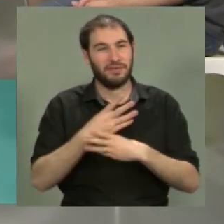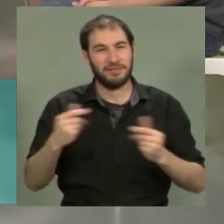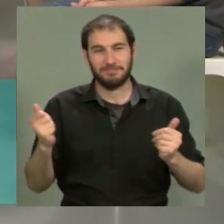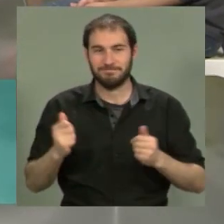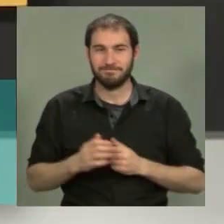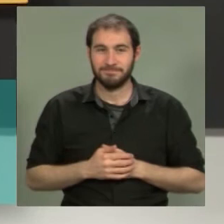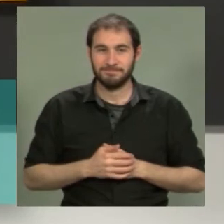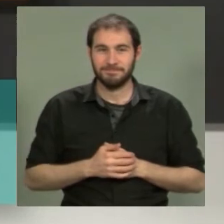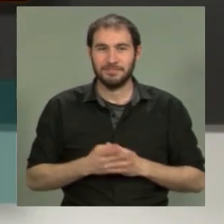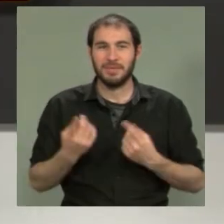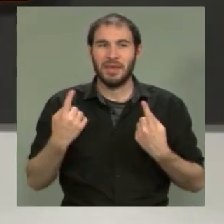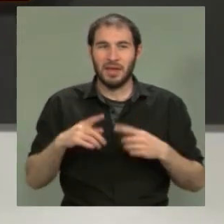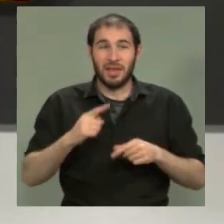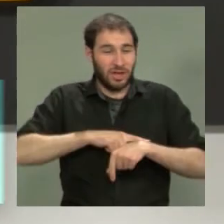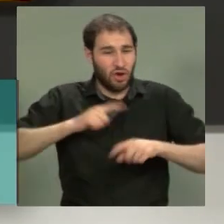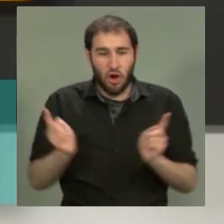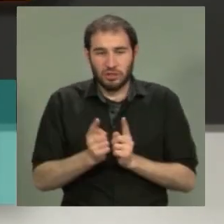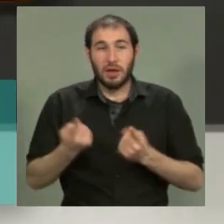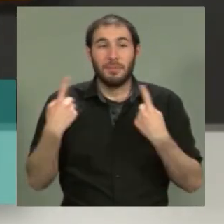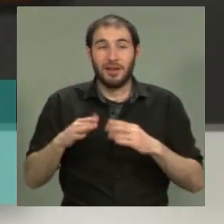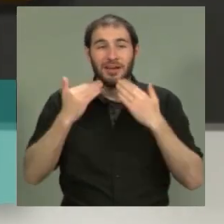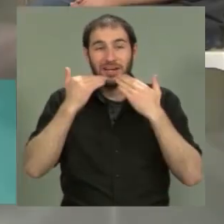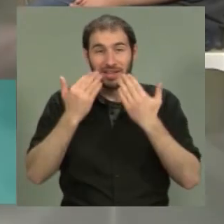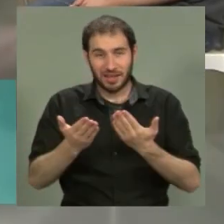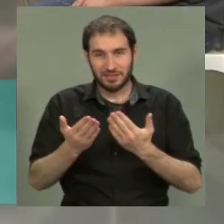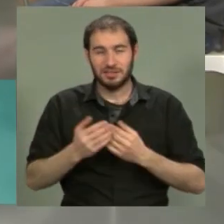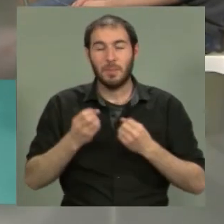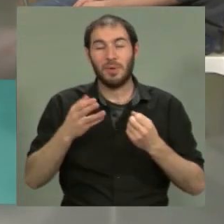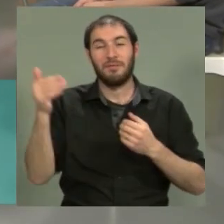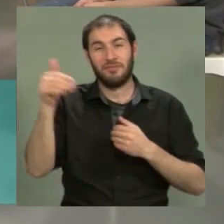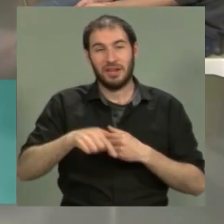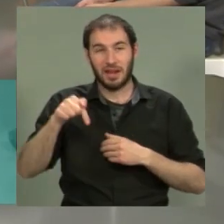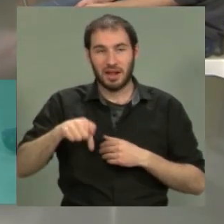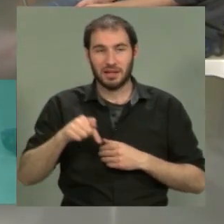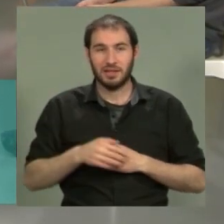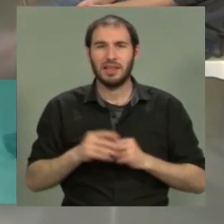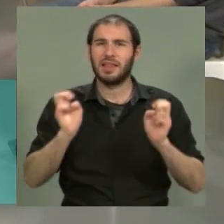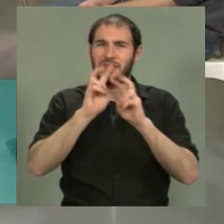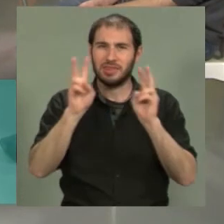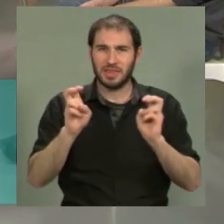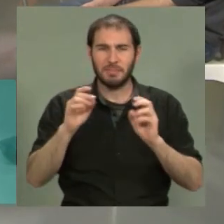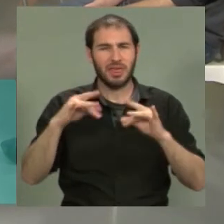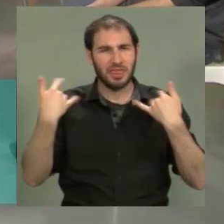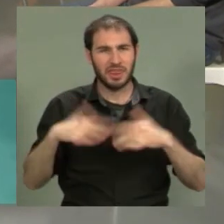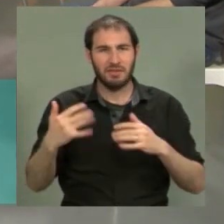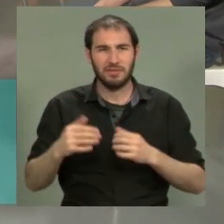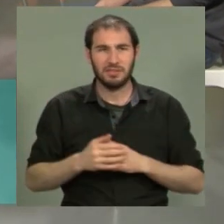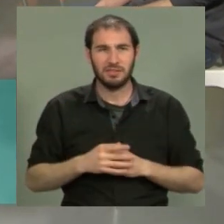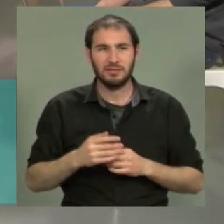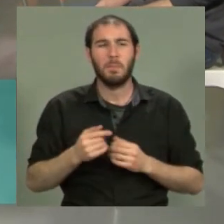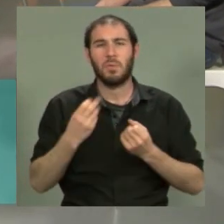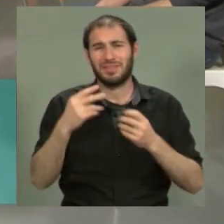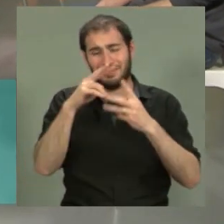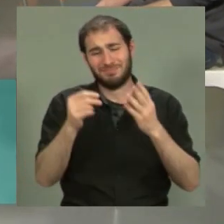tocaba, pero sí, se hace corto. Pero les agradezco realmente por haber estado acá, porque es un tema complejo por lo que